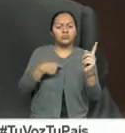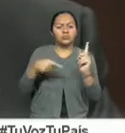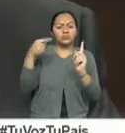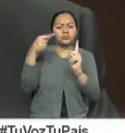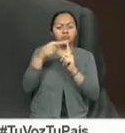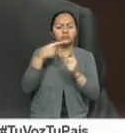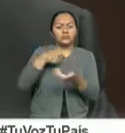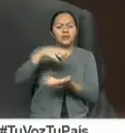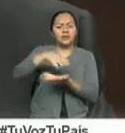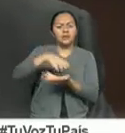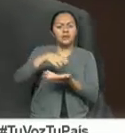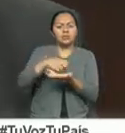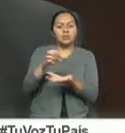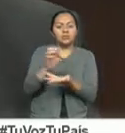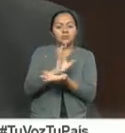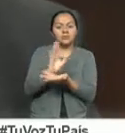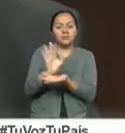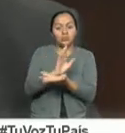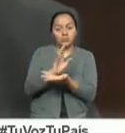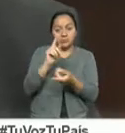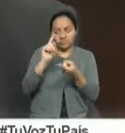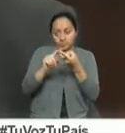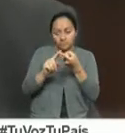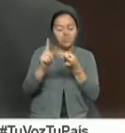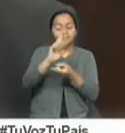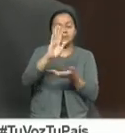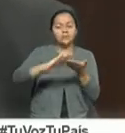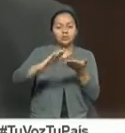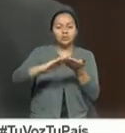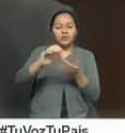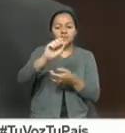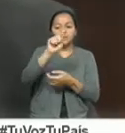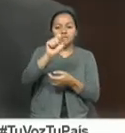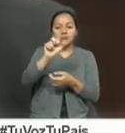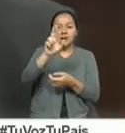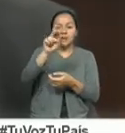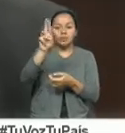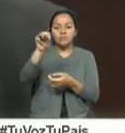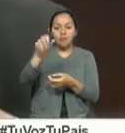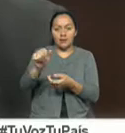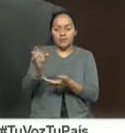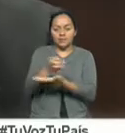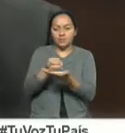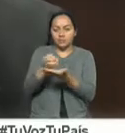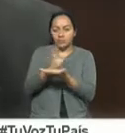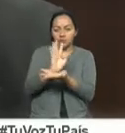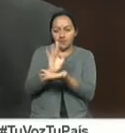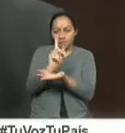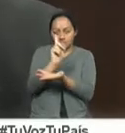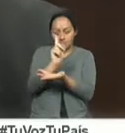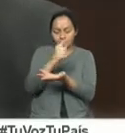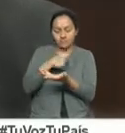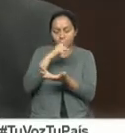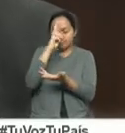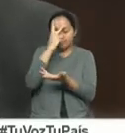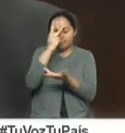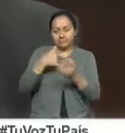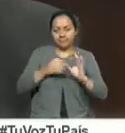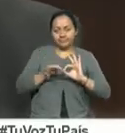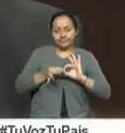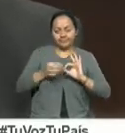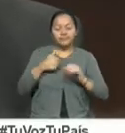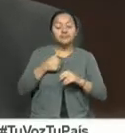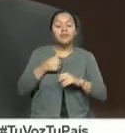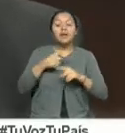del cantón Zaruma. Segundo, es declarar un estado de excepción, se va a modular este estado de excepción de acuerdo a